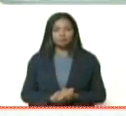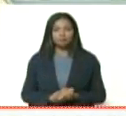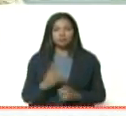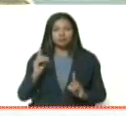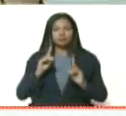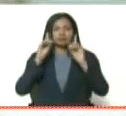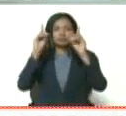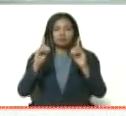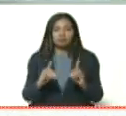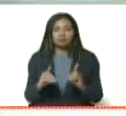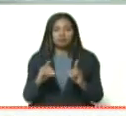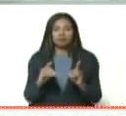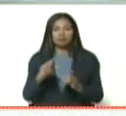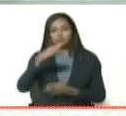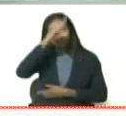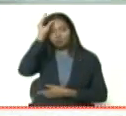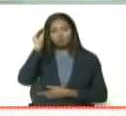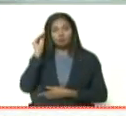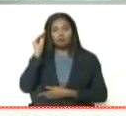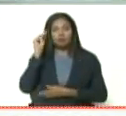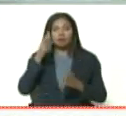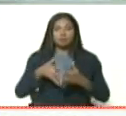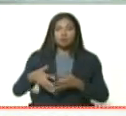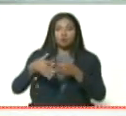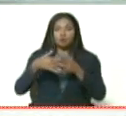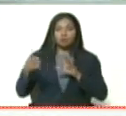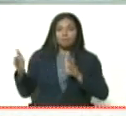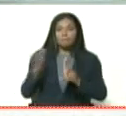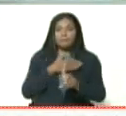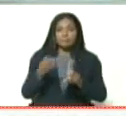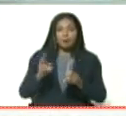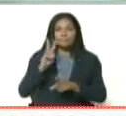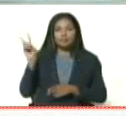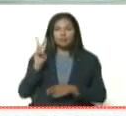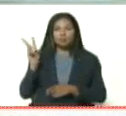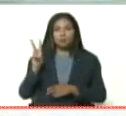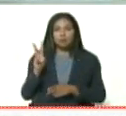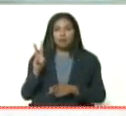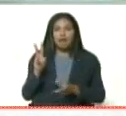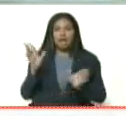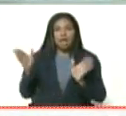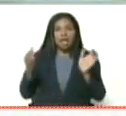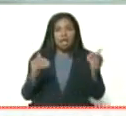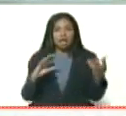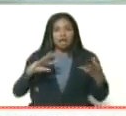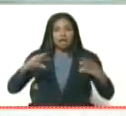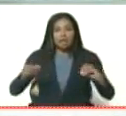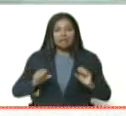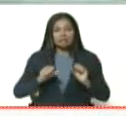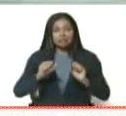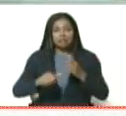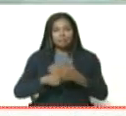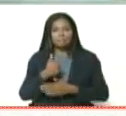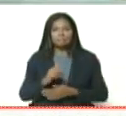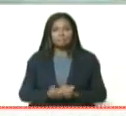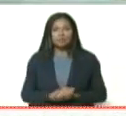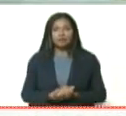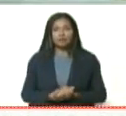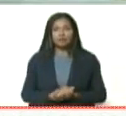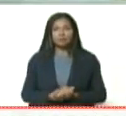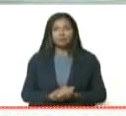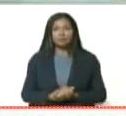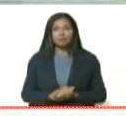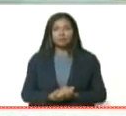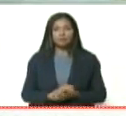decidido por Donald Trump en los Estados Unidos contra Venezuela, el CLAT pica y se extiende, el CLAT se mantiene,